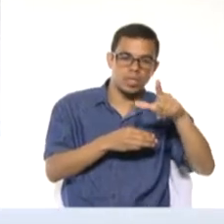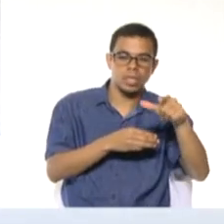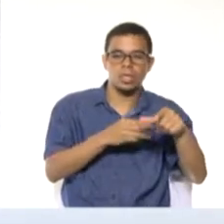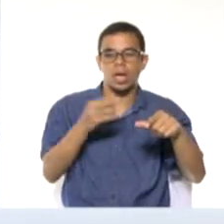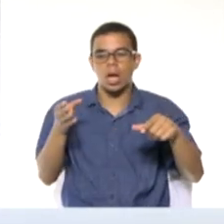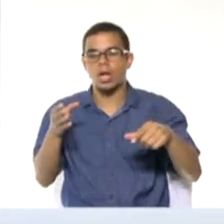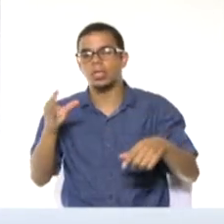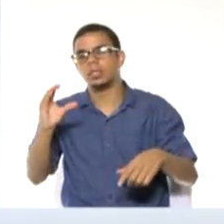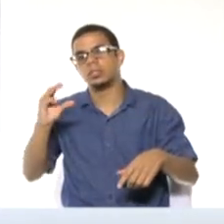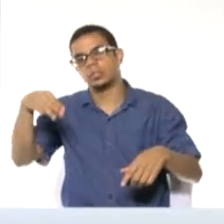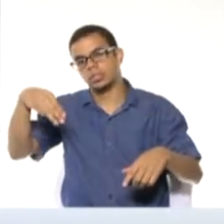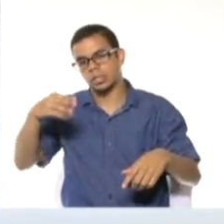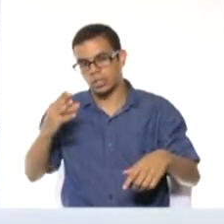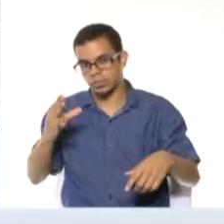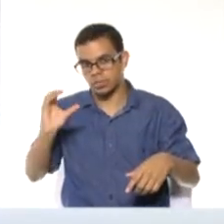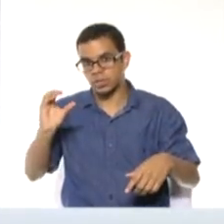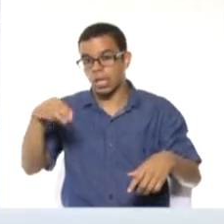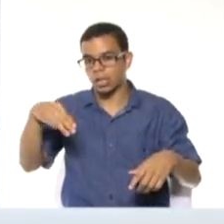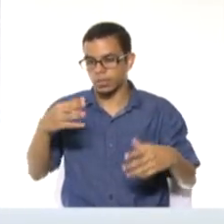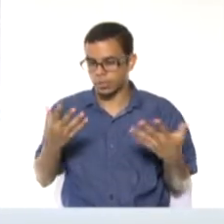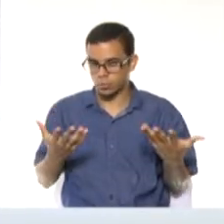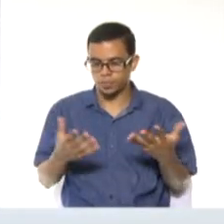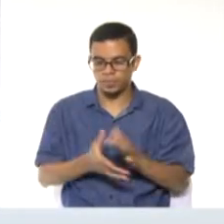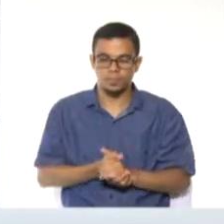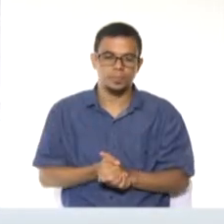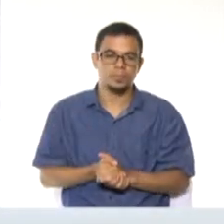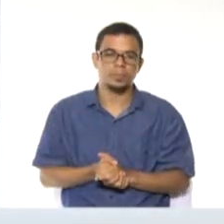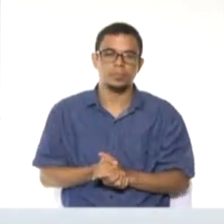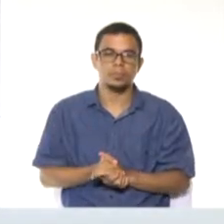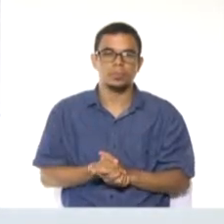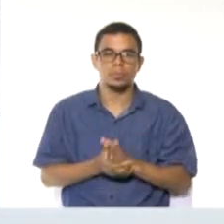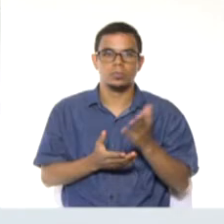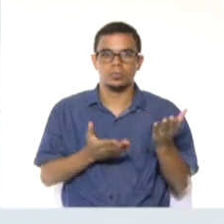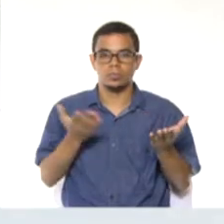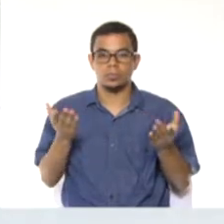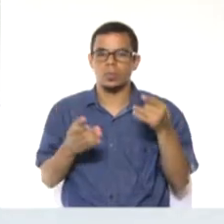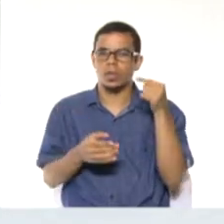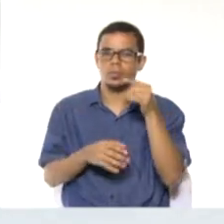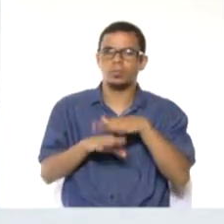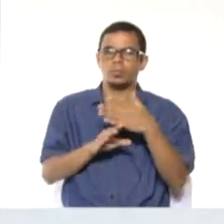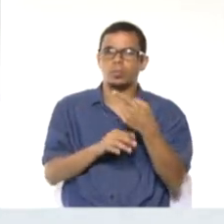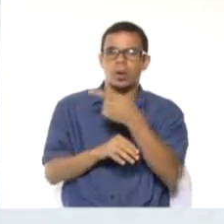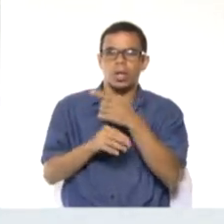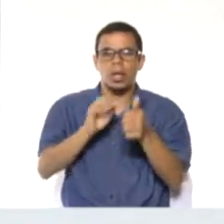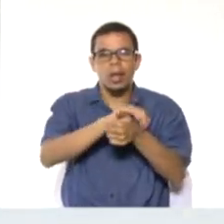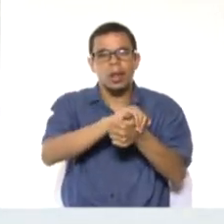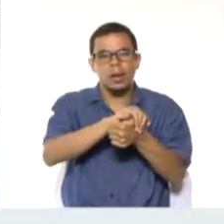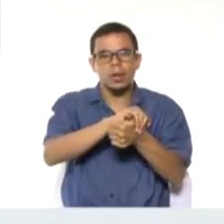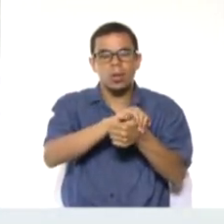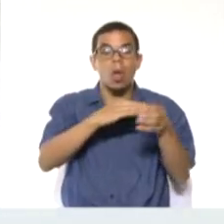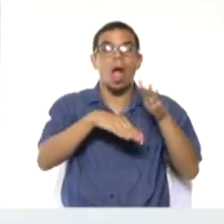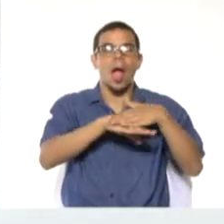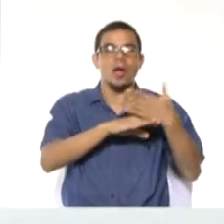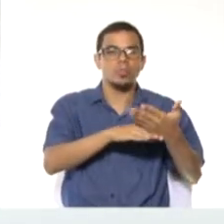El movimiento del tractor, es lento, porque debe de ir